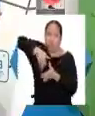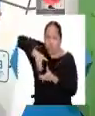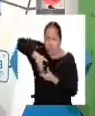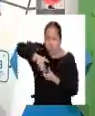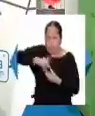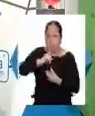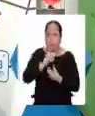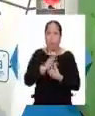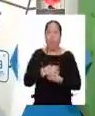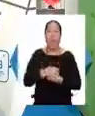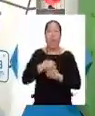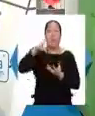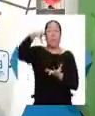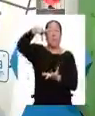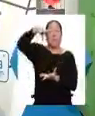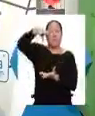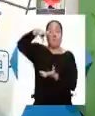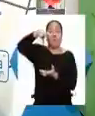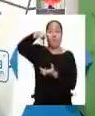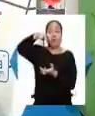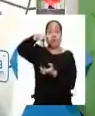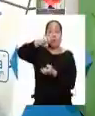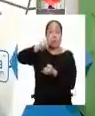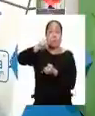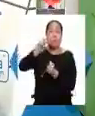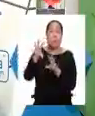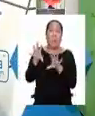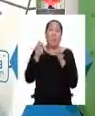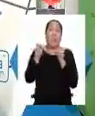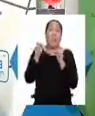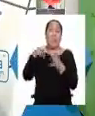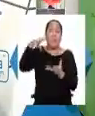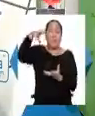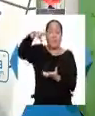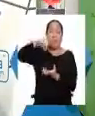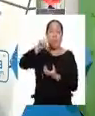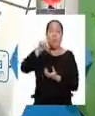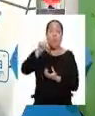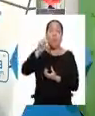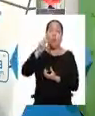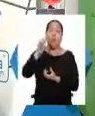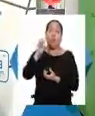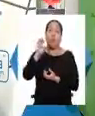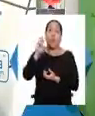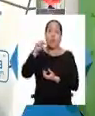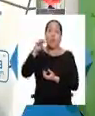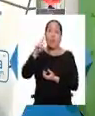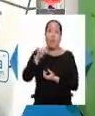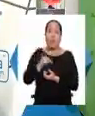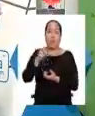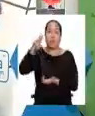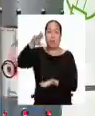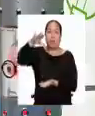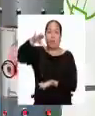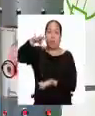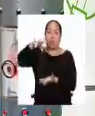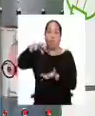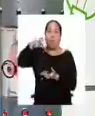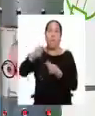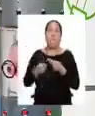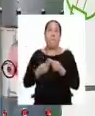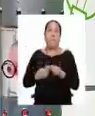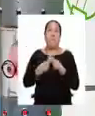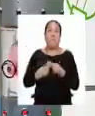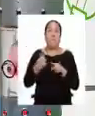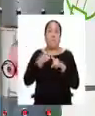El derretimiento de las capas de hielo, especialmente en Groenlandia, está provocando un cambio de distribución de peso en el globo.